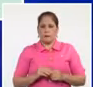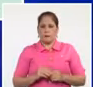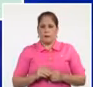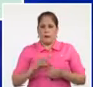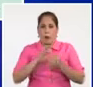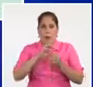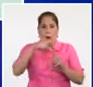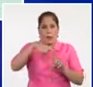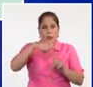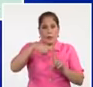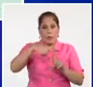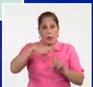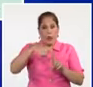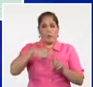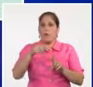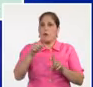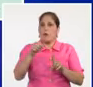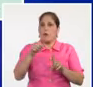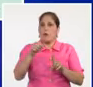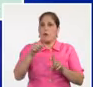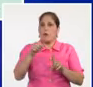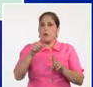Guantánamo lamentablemente incrementa